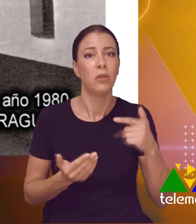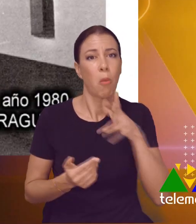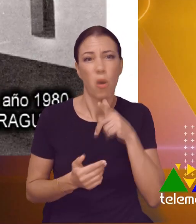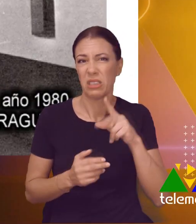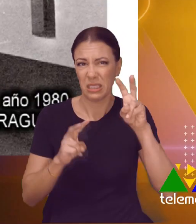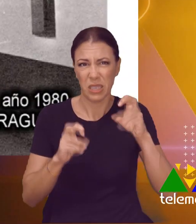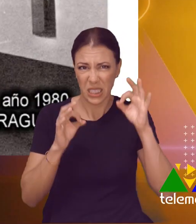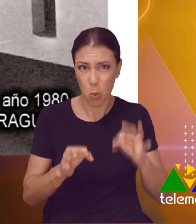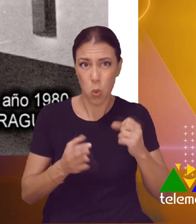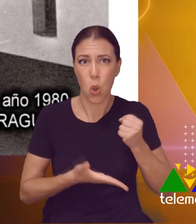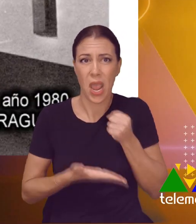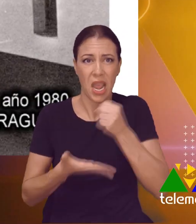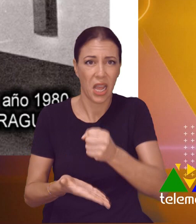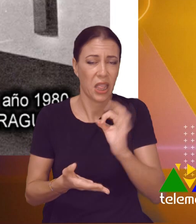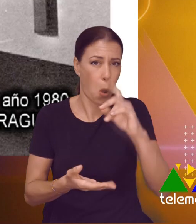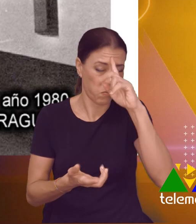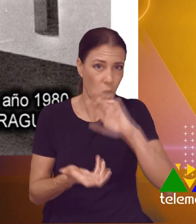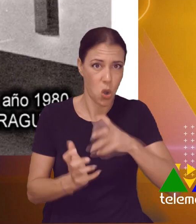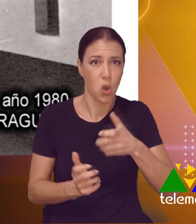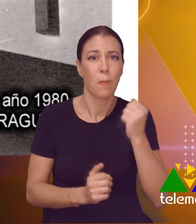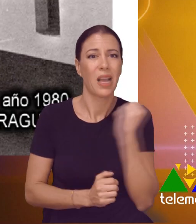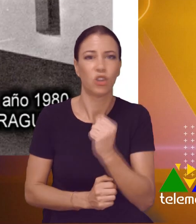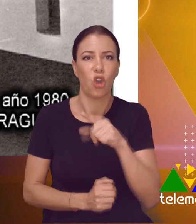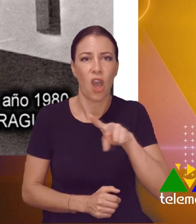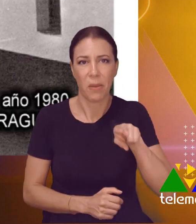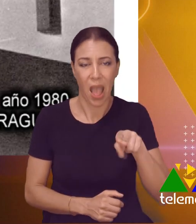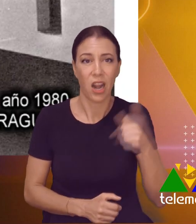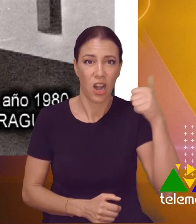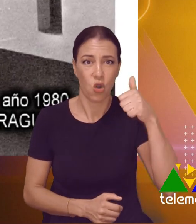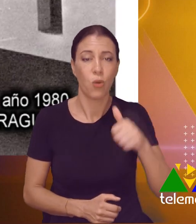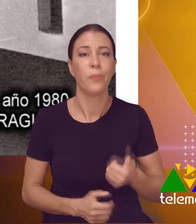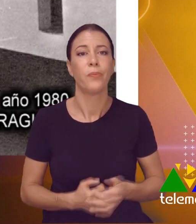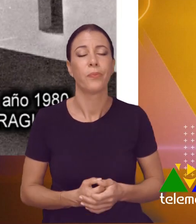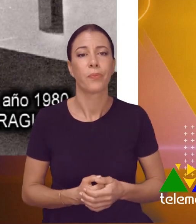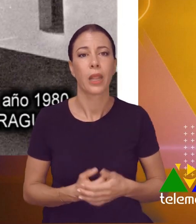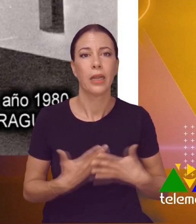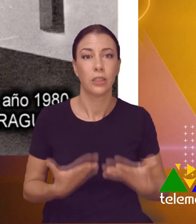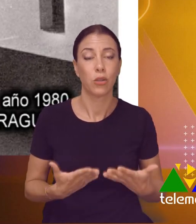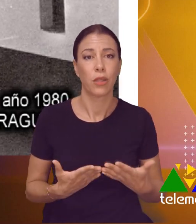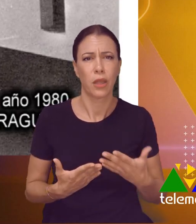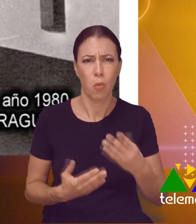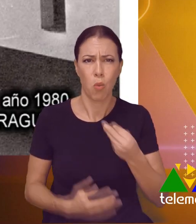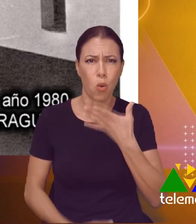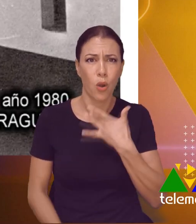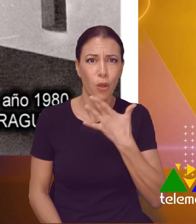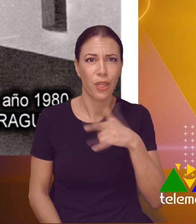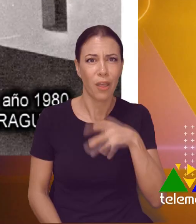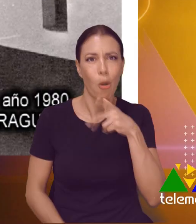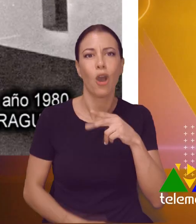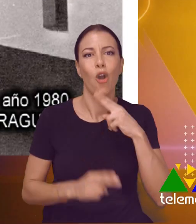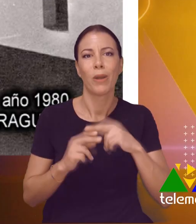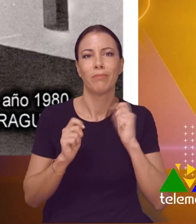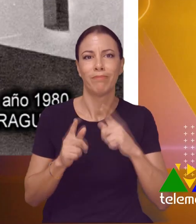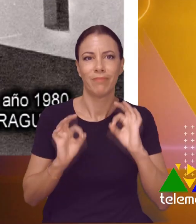pues, seguramente cuestiones de herencia, que estaba loco, cualquier cosa de esas, y mató a los hermanos, ¿no? Y fue muy conocida por